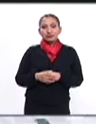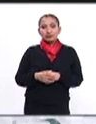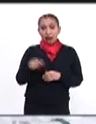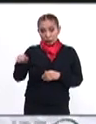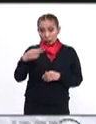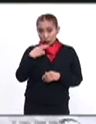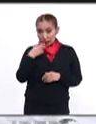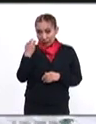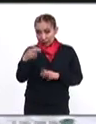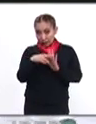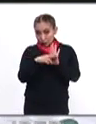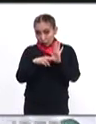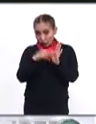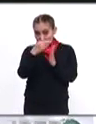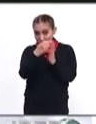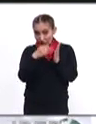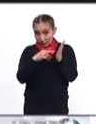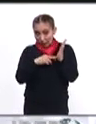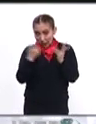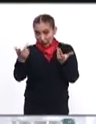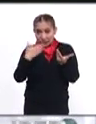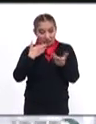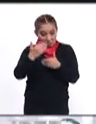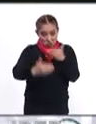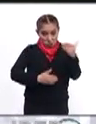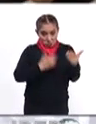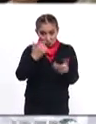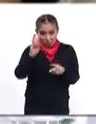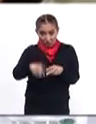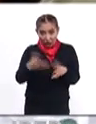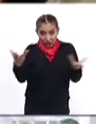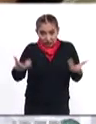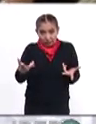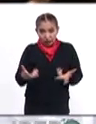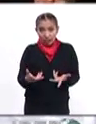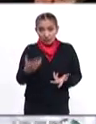¿son aplicables estas medidas? ¿Son funcionales? ¿Son